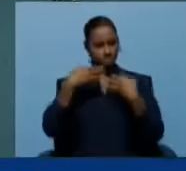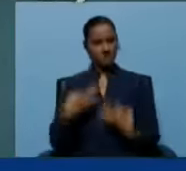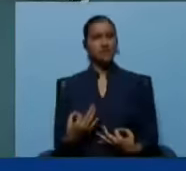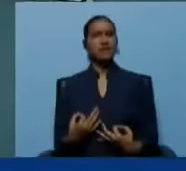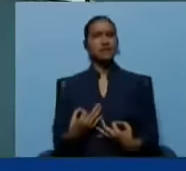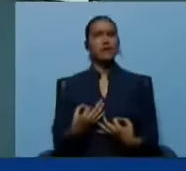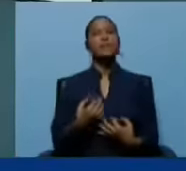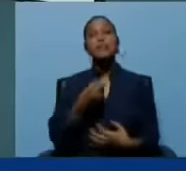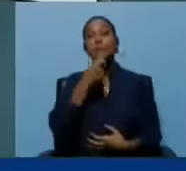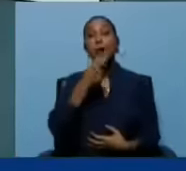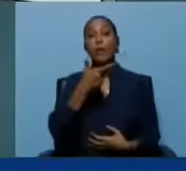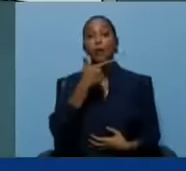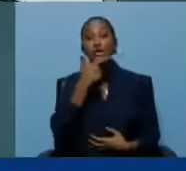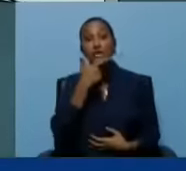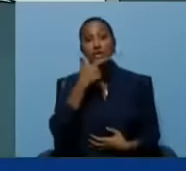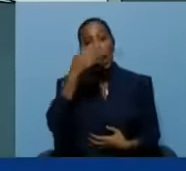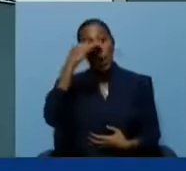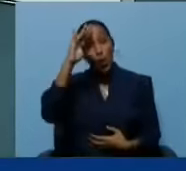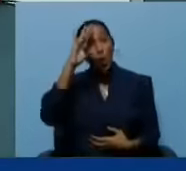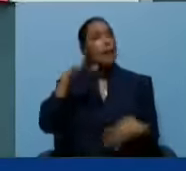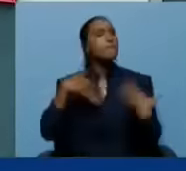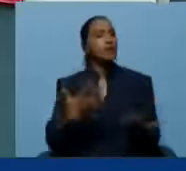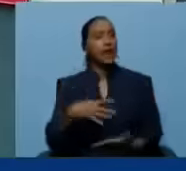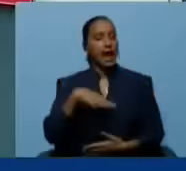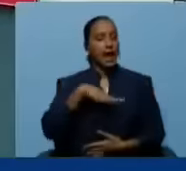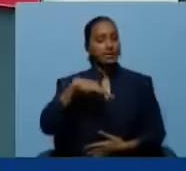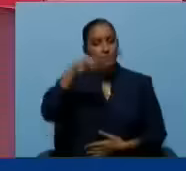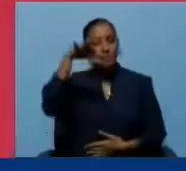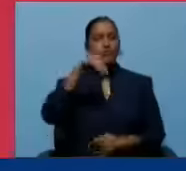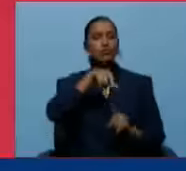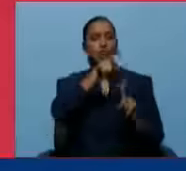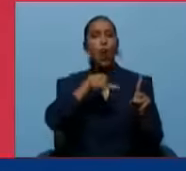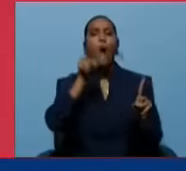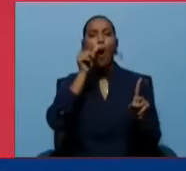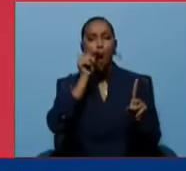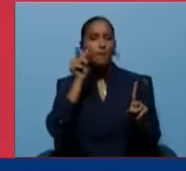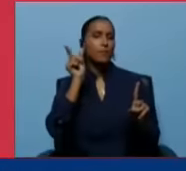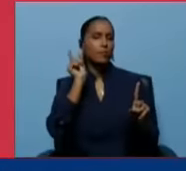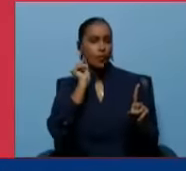belleza de espíritu que tiene el hombre y la mujer de